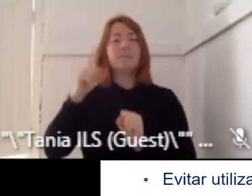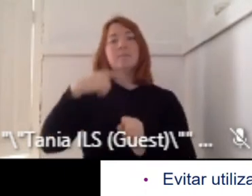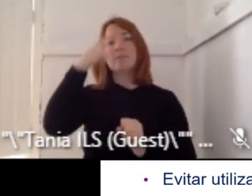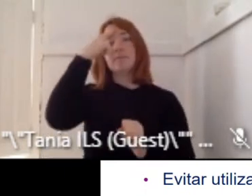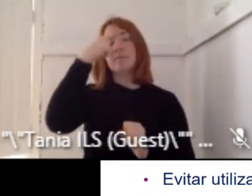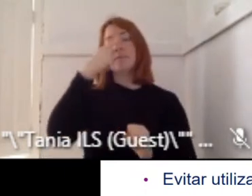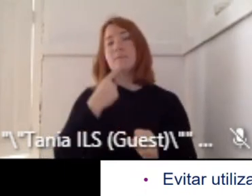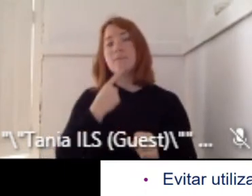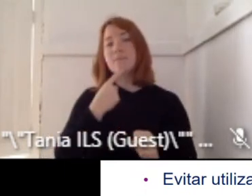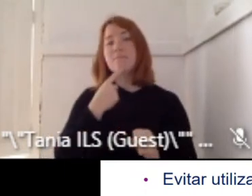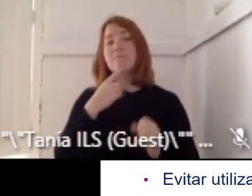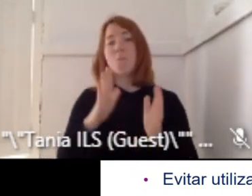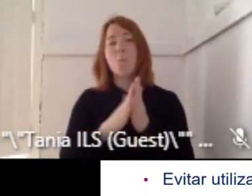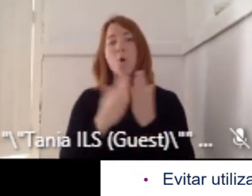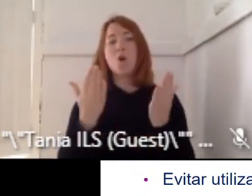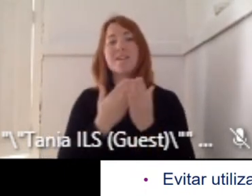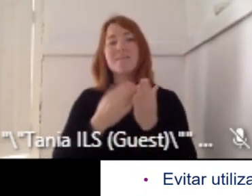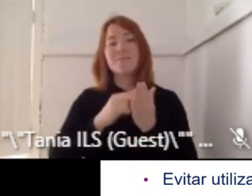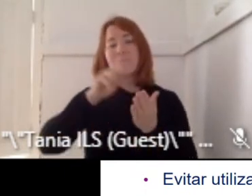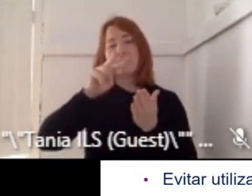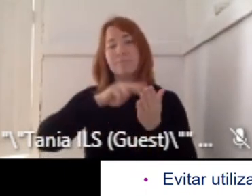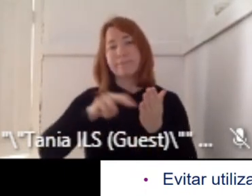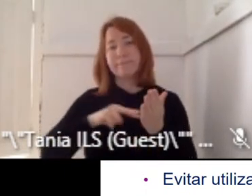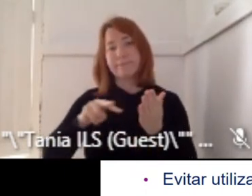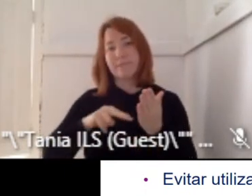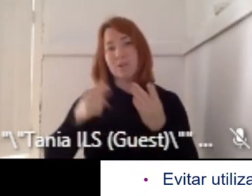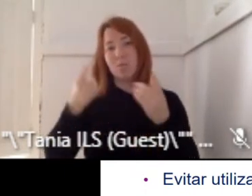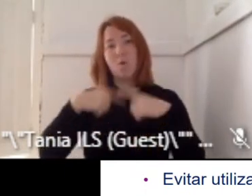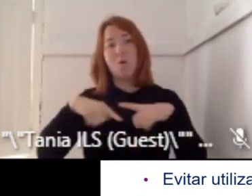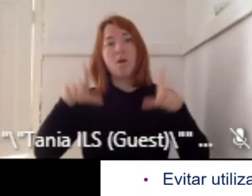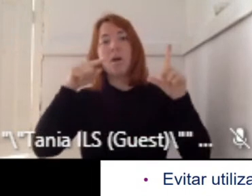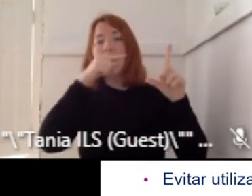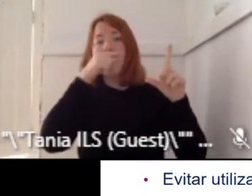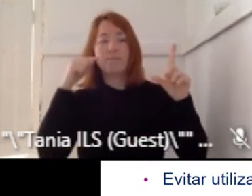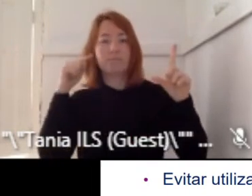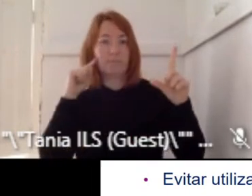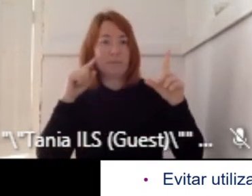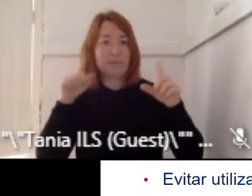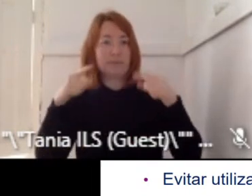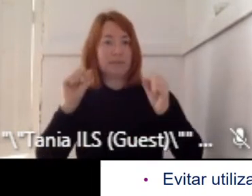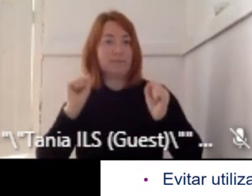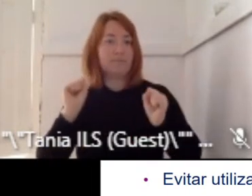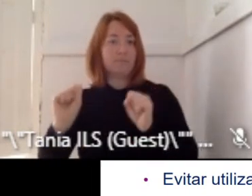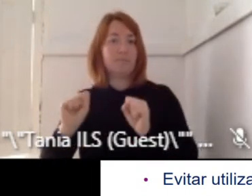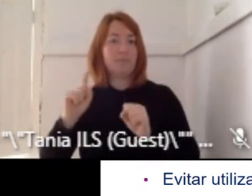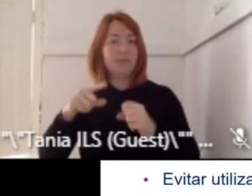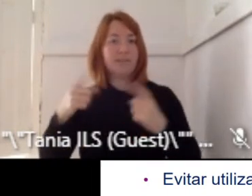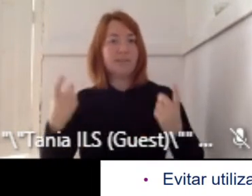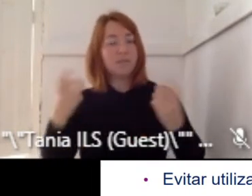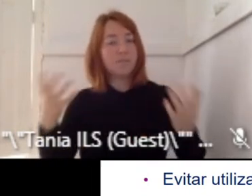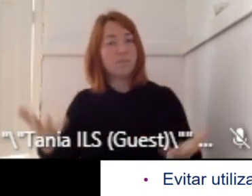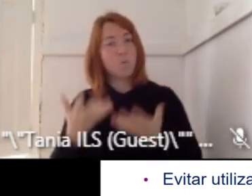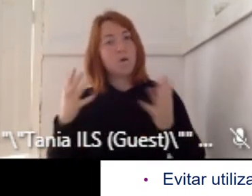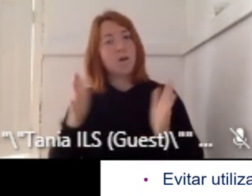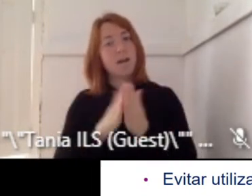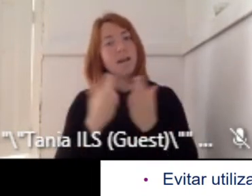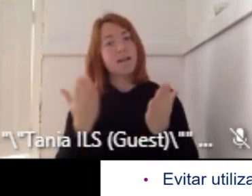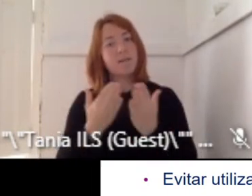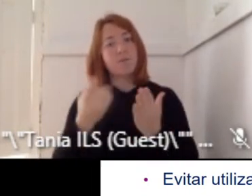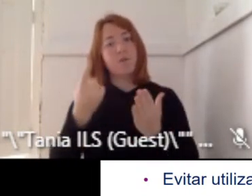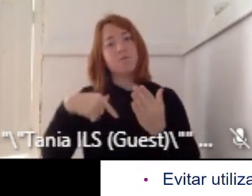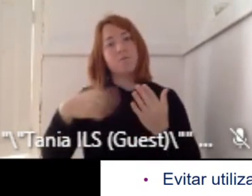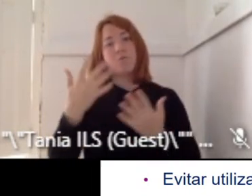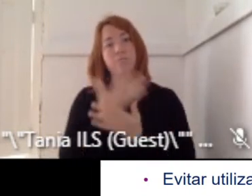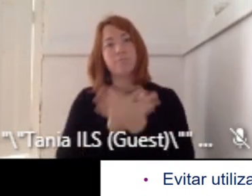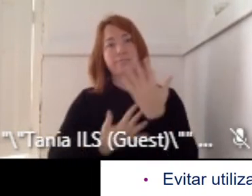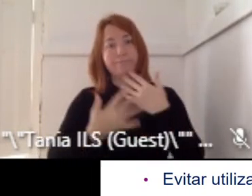los libros de texto y buscar deportes o géneros atípicos para las tareas de aprendizaje, creando de esta forma un espacio para la reflexión, como